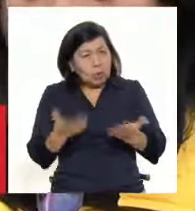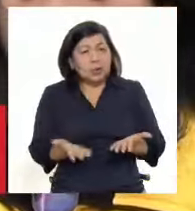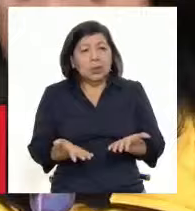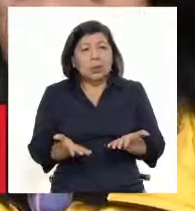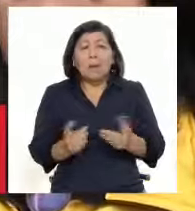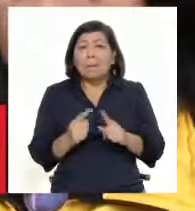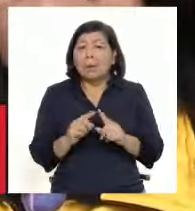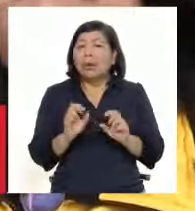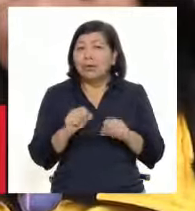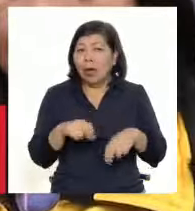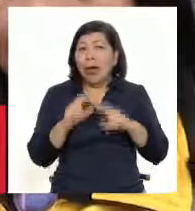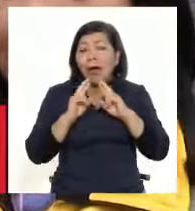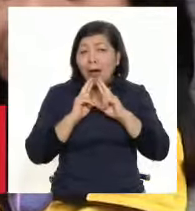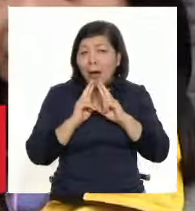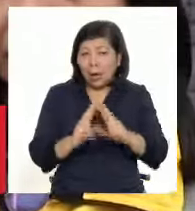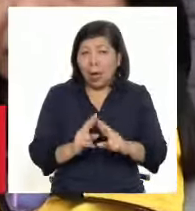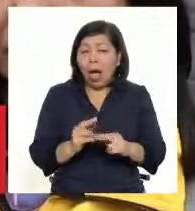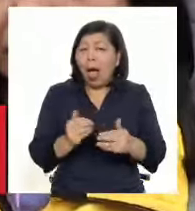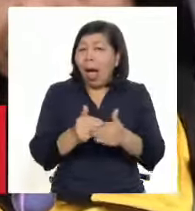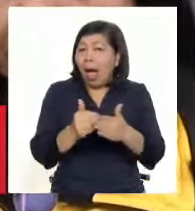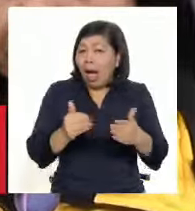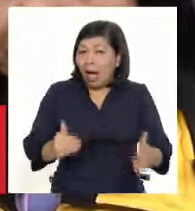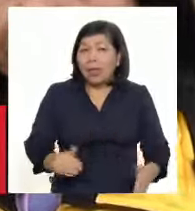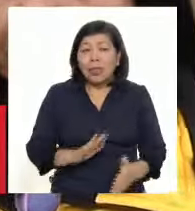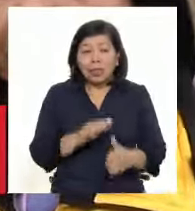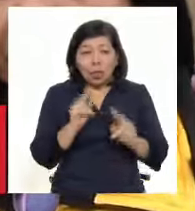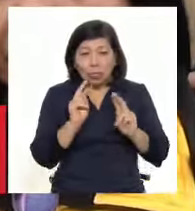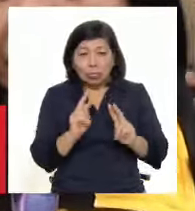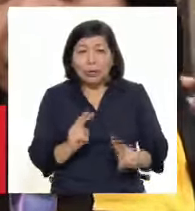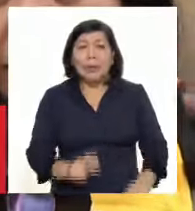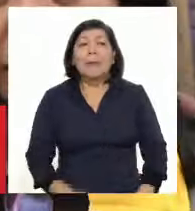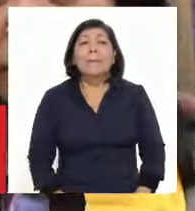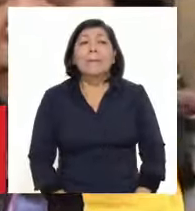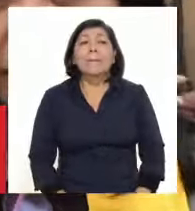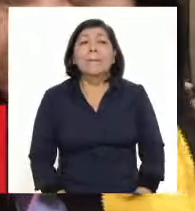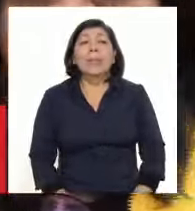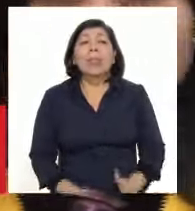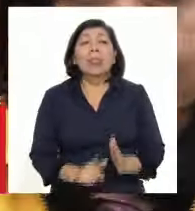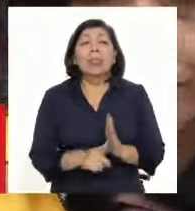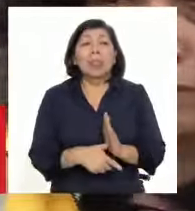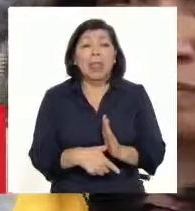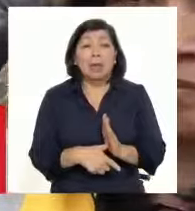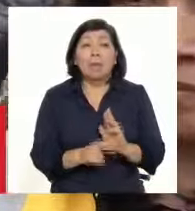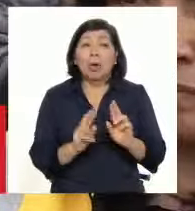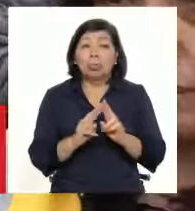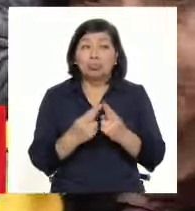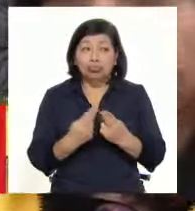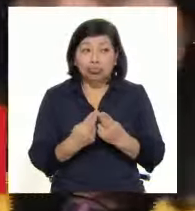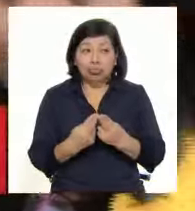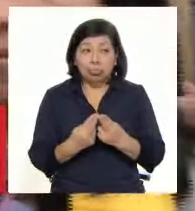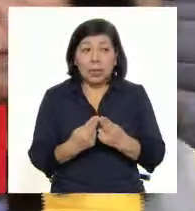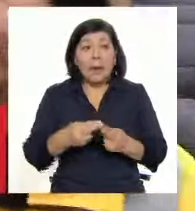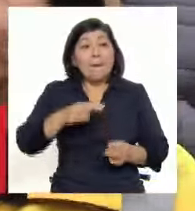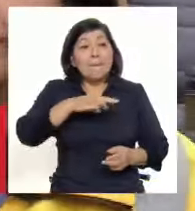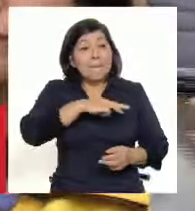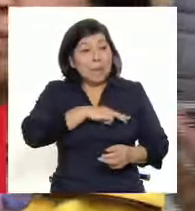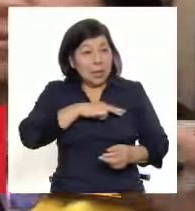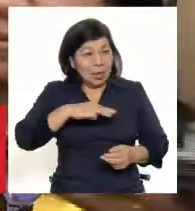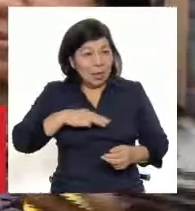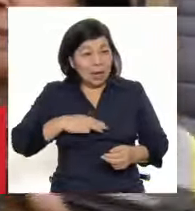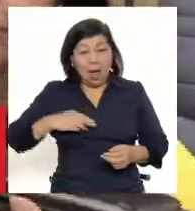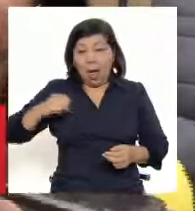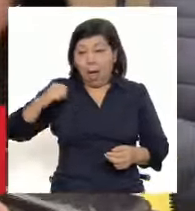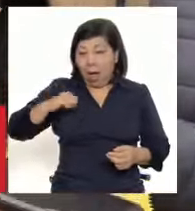el concesionario ha respondido de manera oportuna a todas esas observaciones. Después de las reuniones entre el ministro y